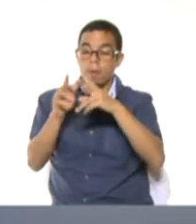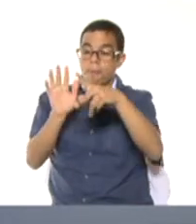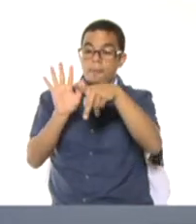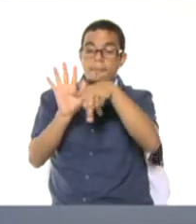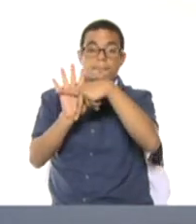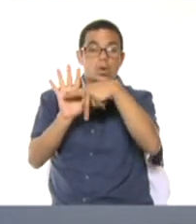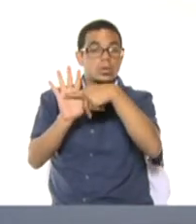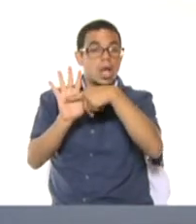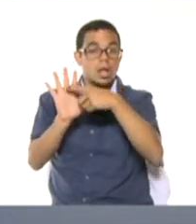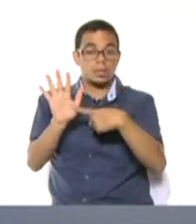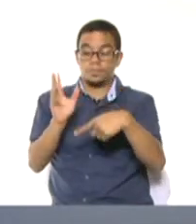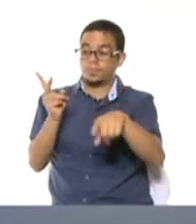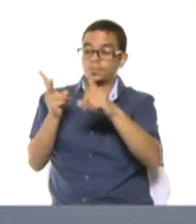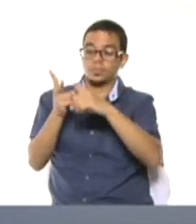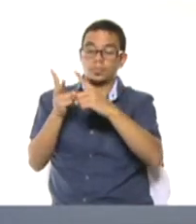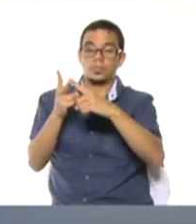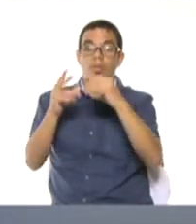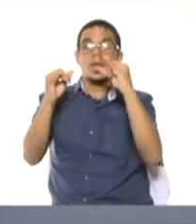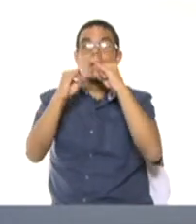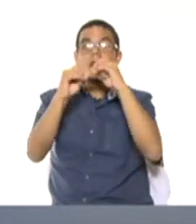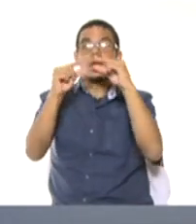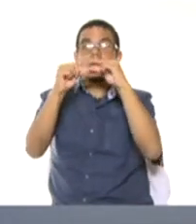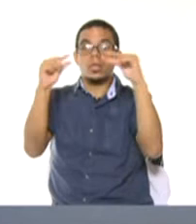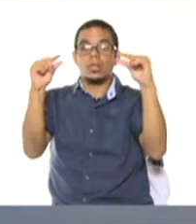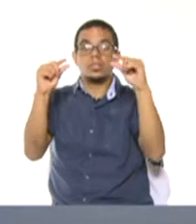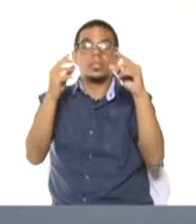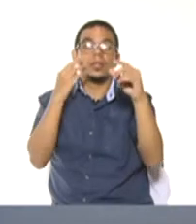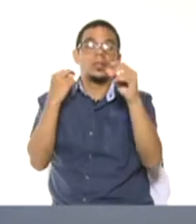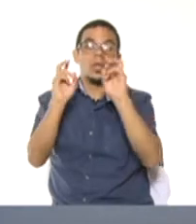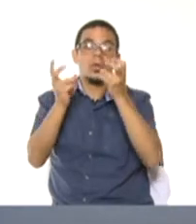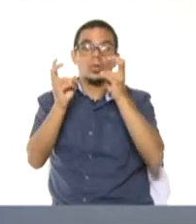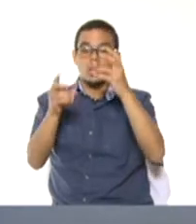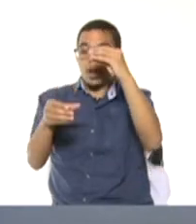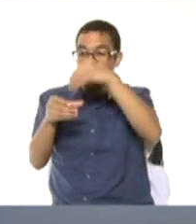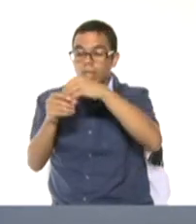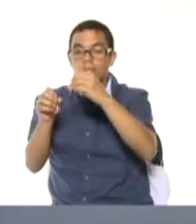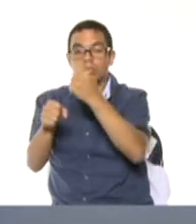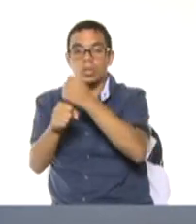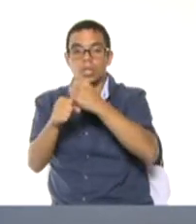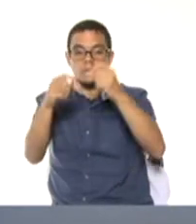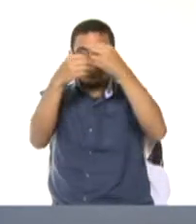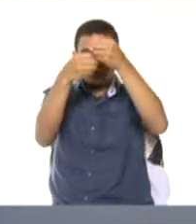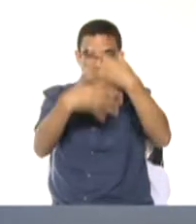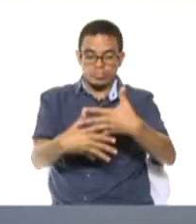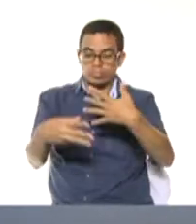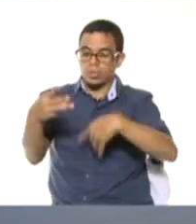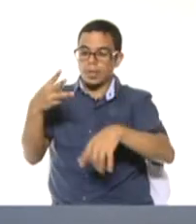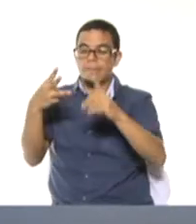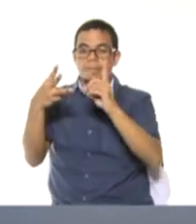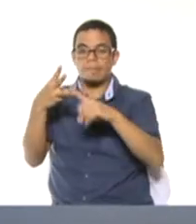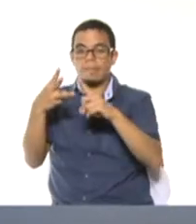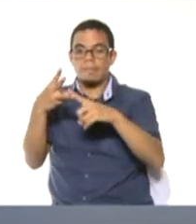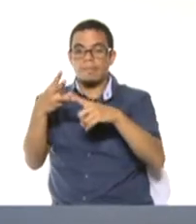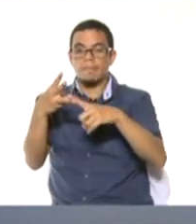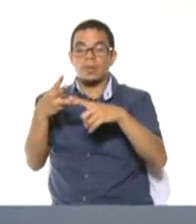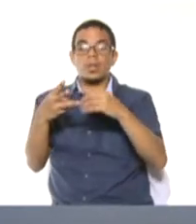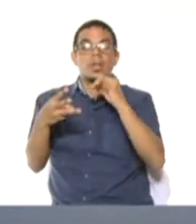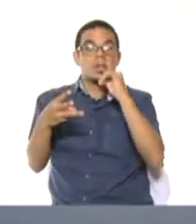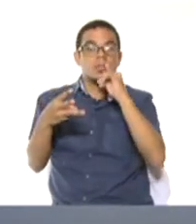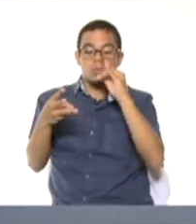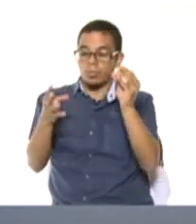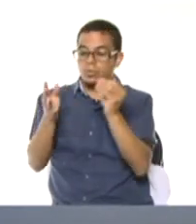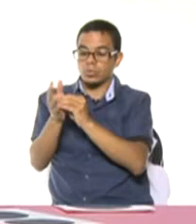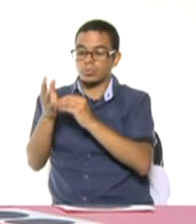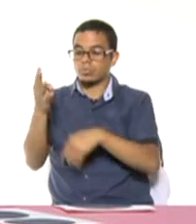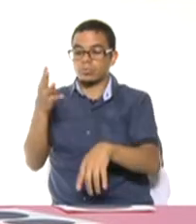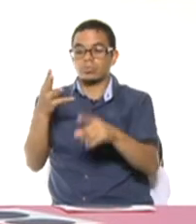portada, el índice, la introducción, el contenido, la conclusión y